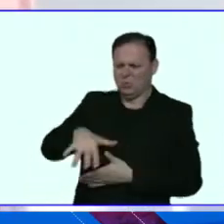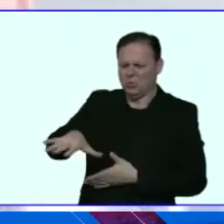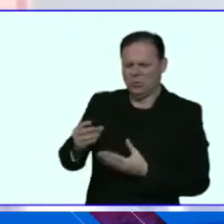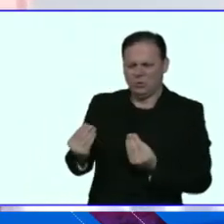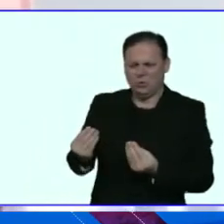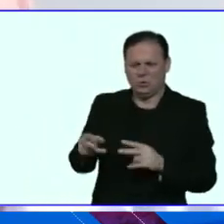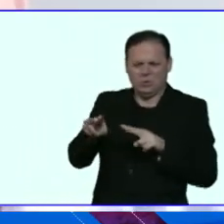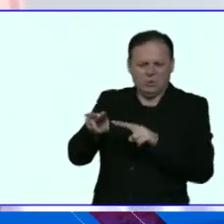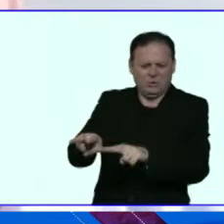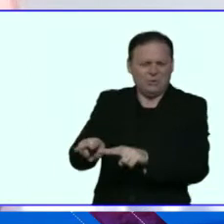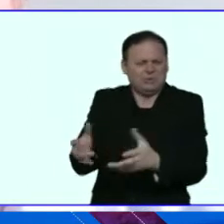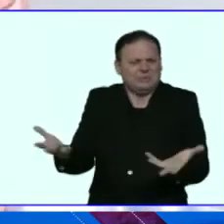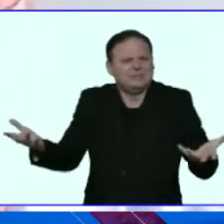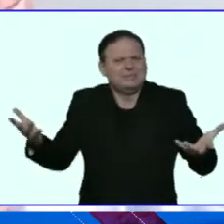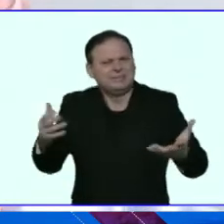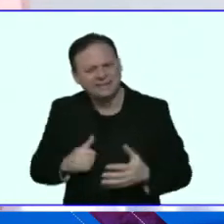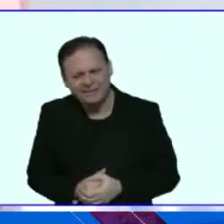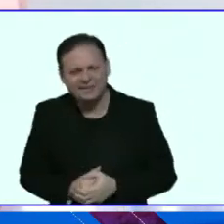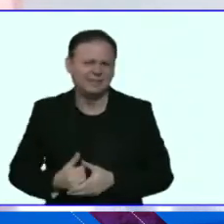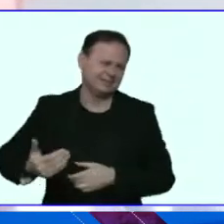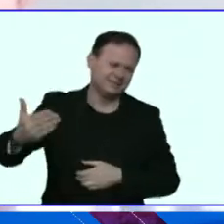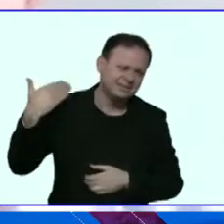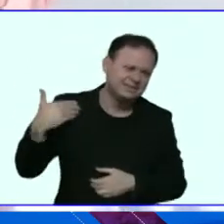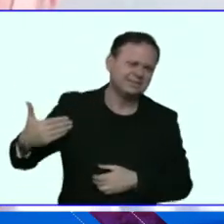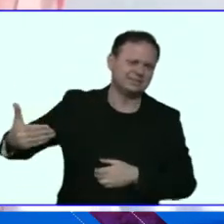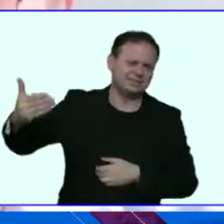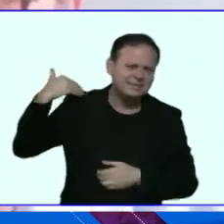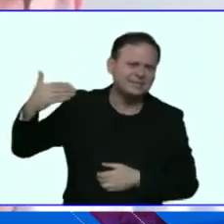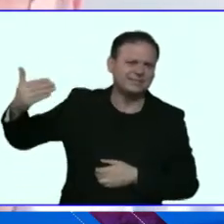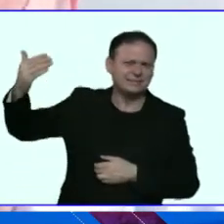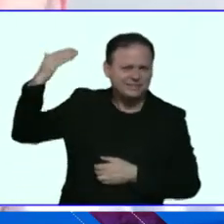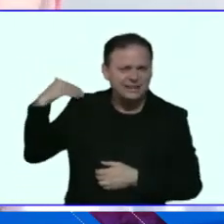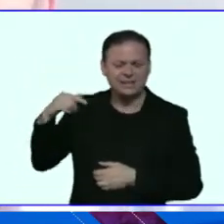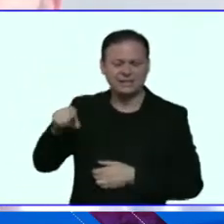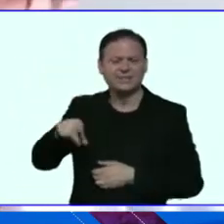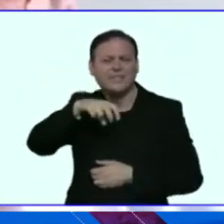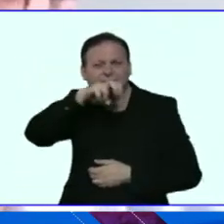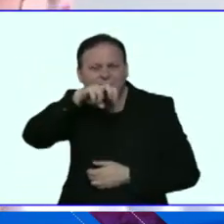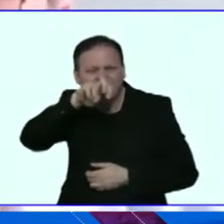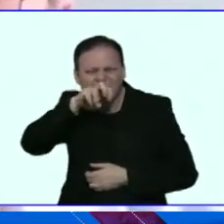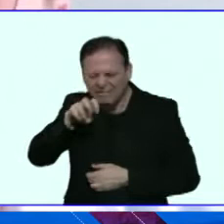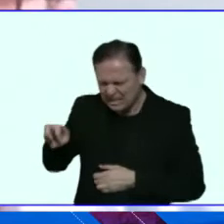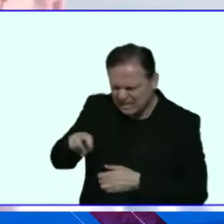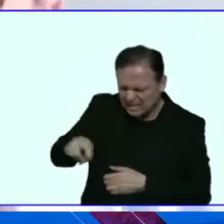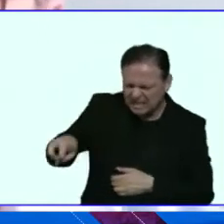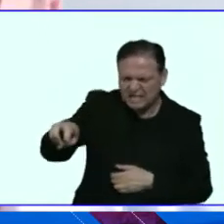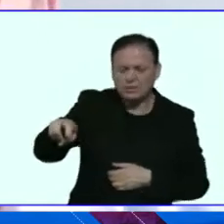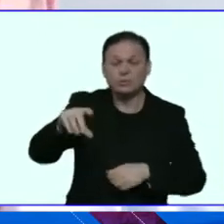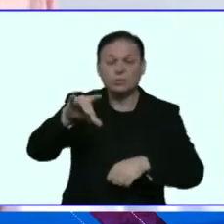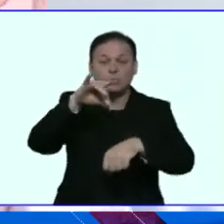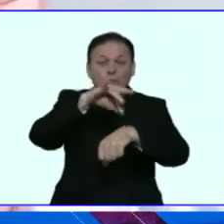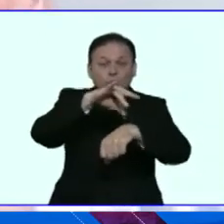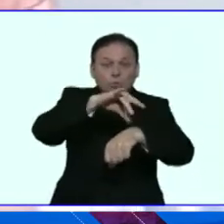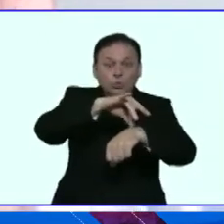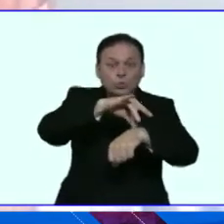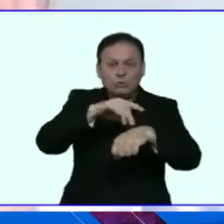Y es, nosotros ya hemos tenido antecedentes muy feos en esta lucha con las ratas. Un médico de guardia fue mordido por una de las